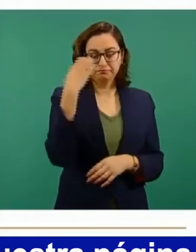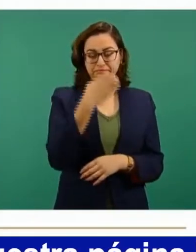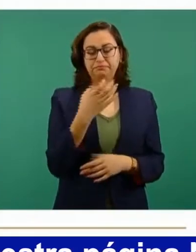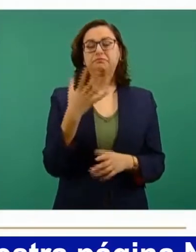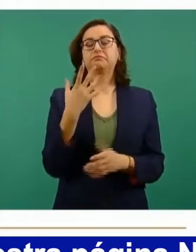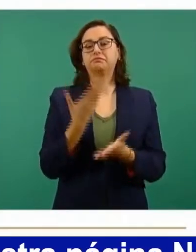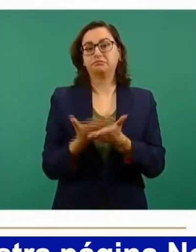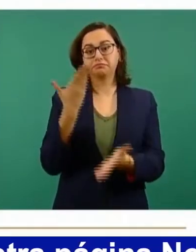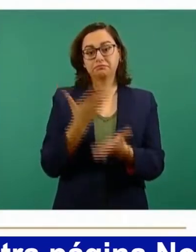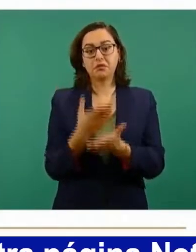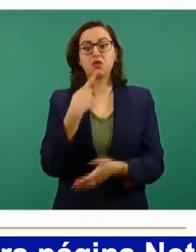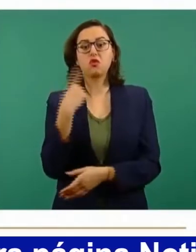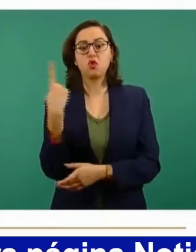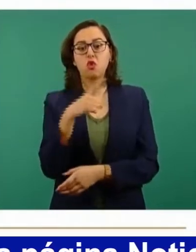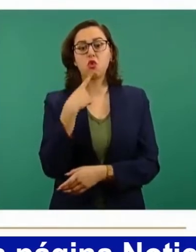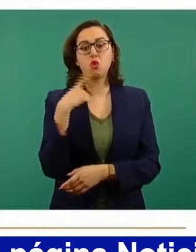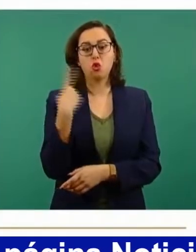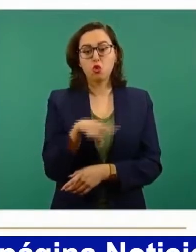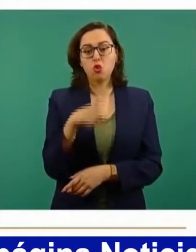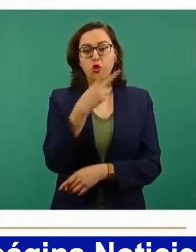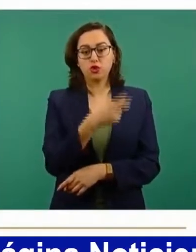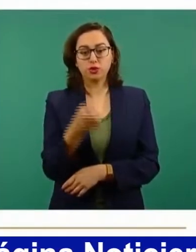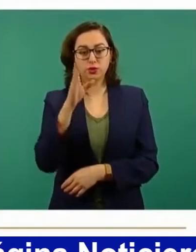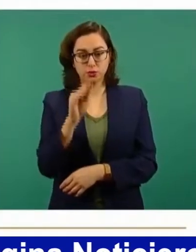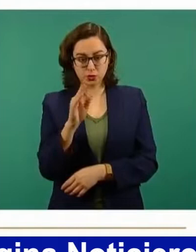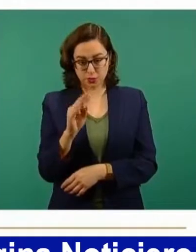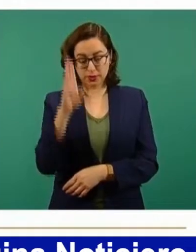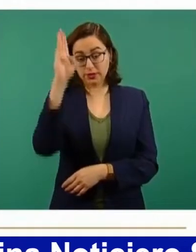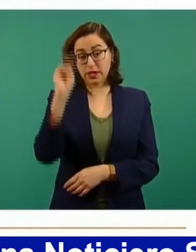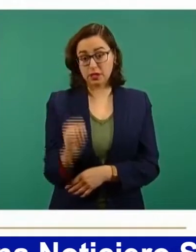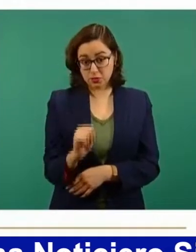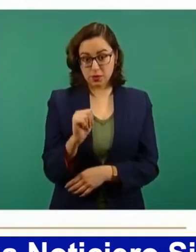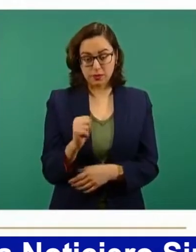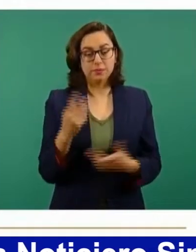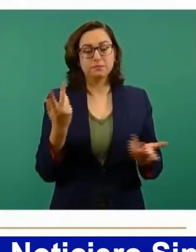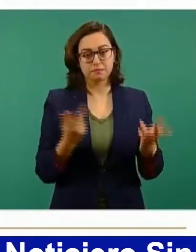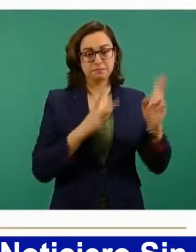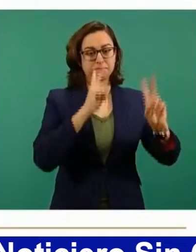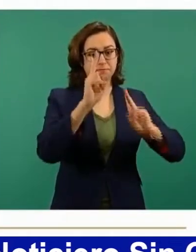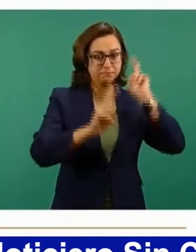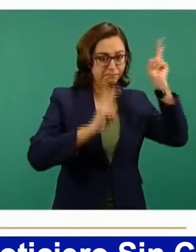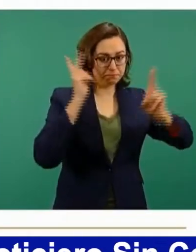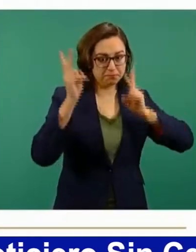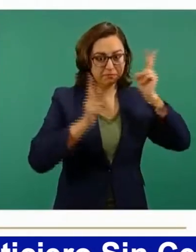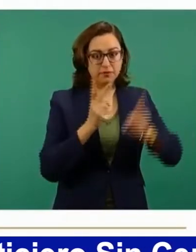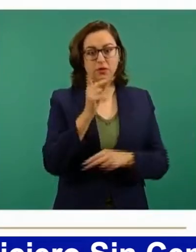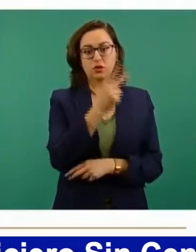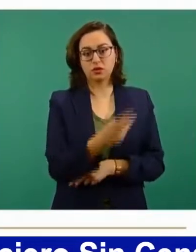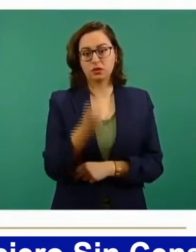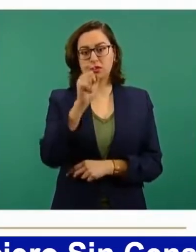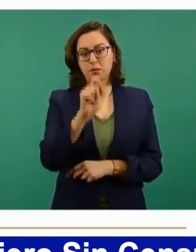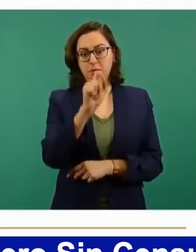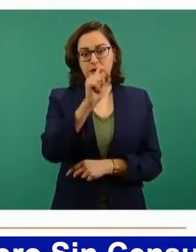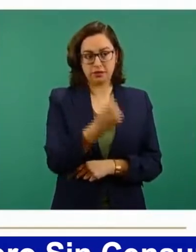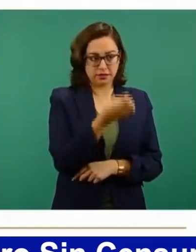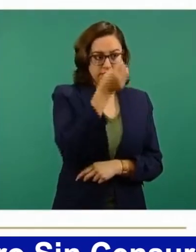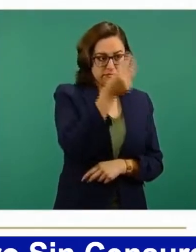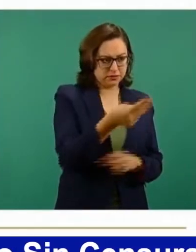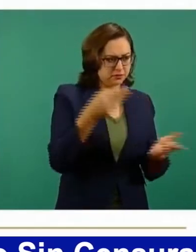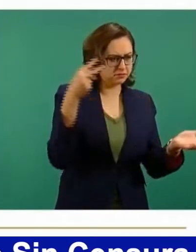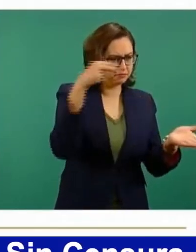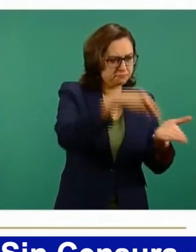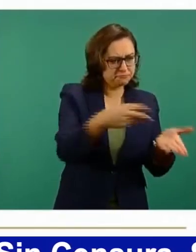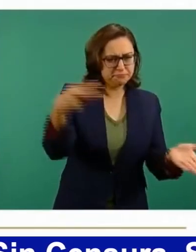denuncias recibidas a través de la app Litro por Litro. Se realizaron 223 visitas, dos gasolineras se negaron a